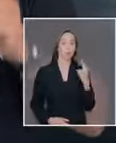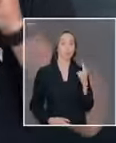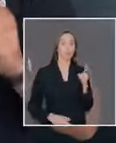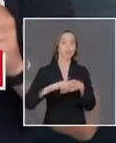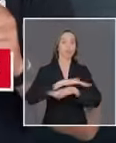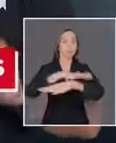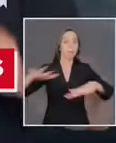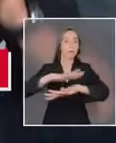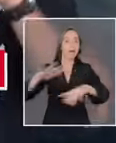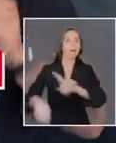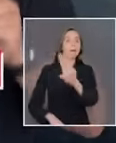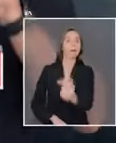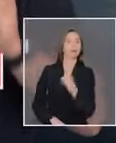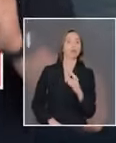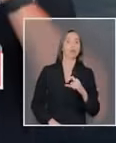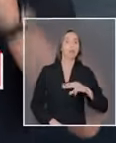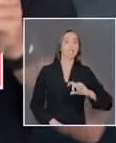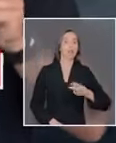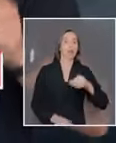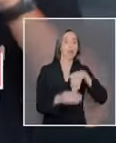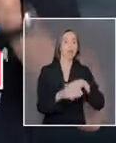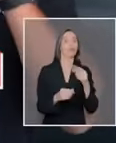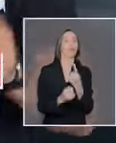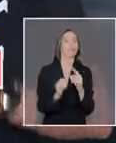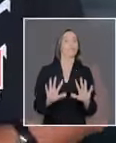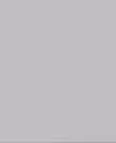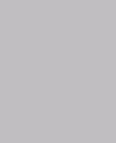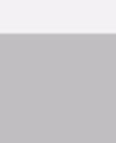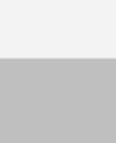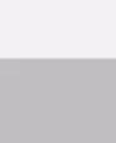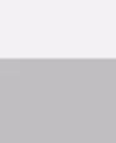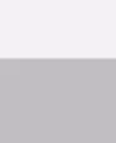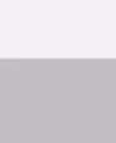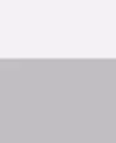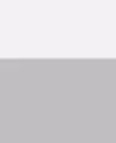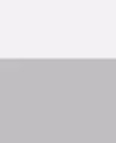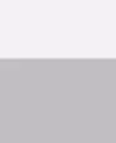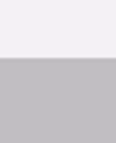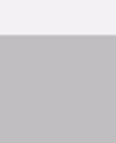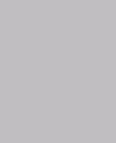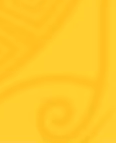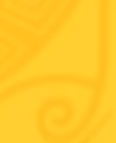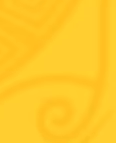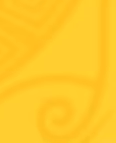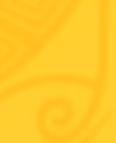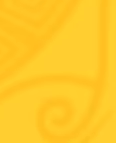Nos podrán sacar del mar, pero jamás el mar a un chango. Vota 110.